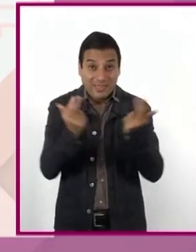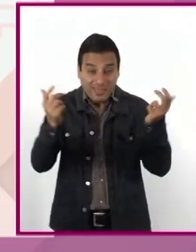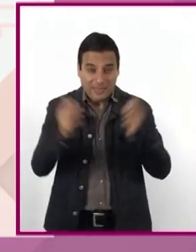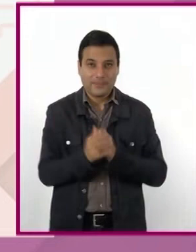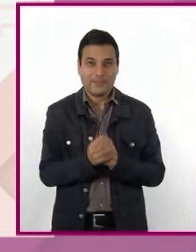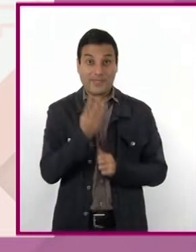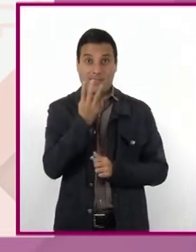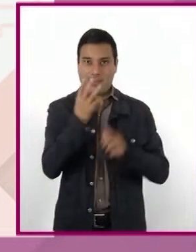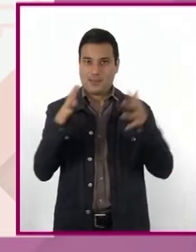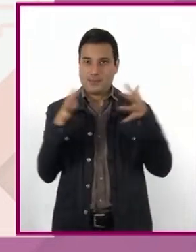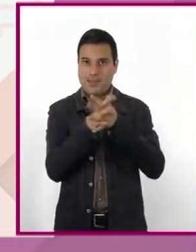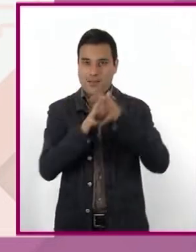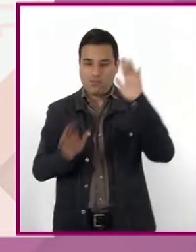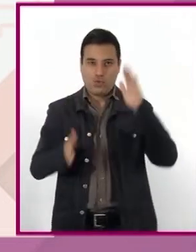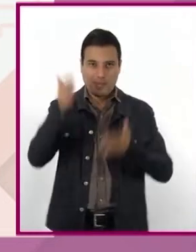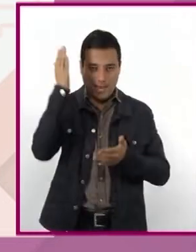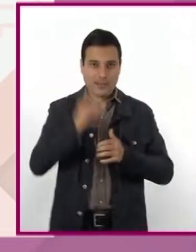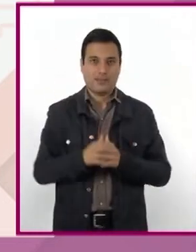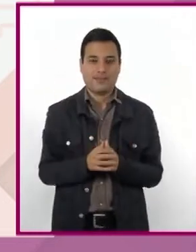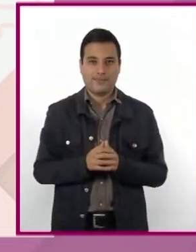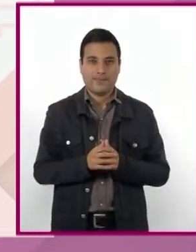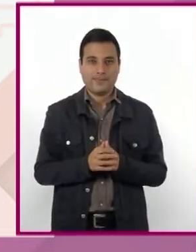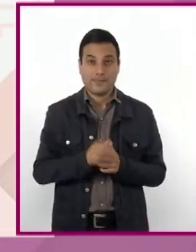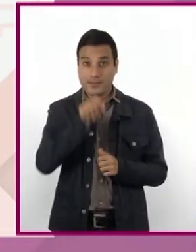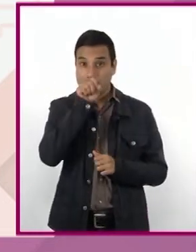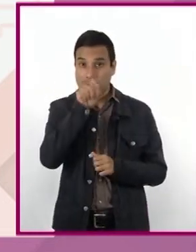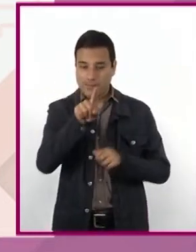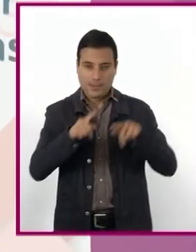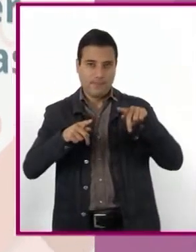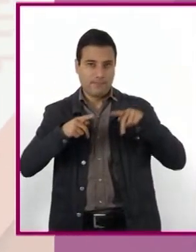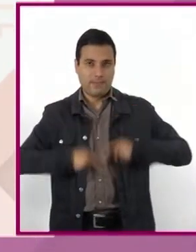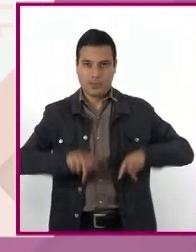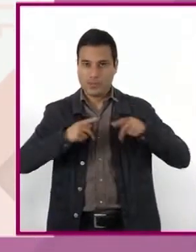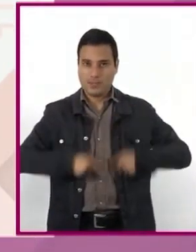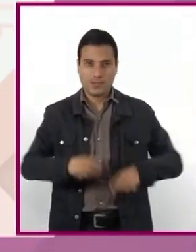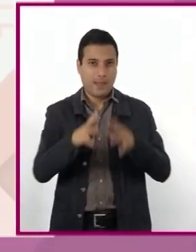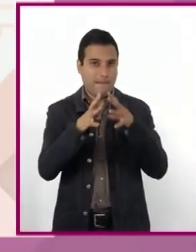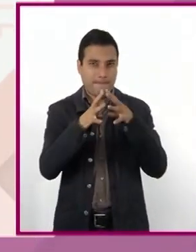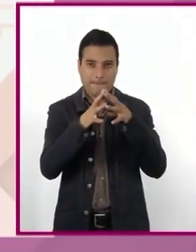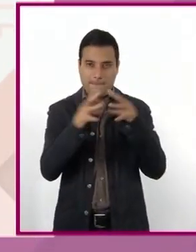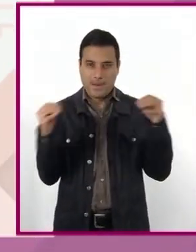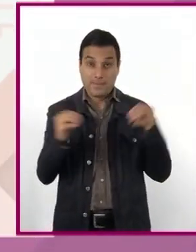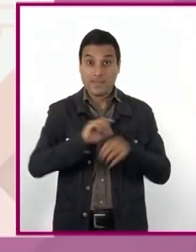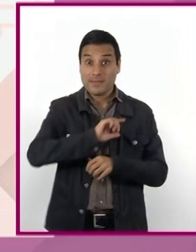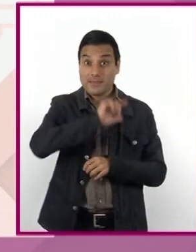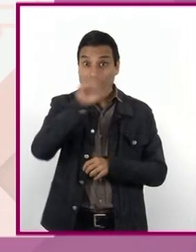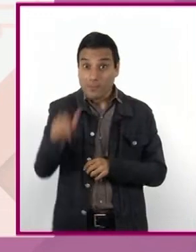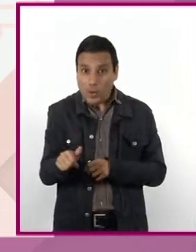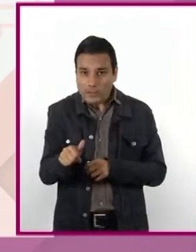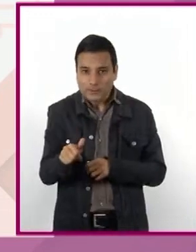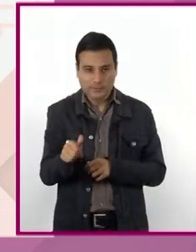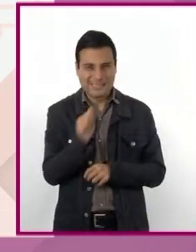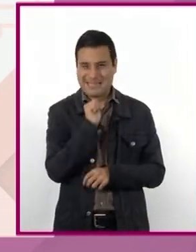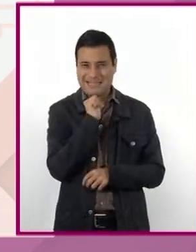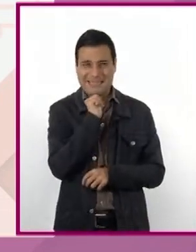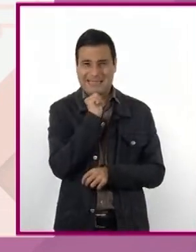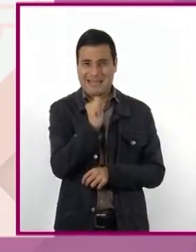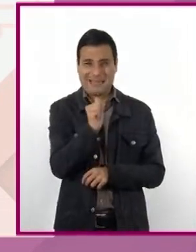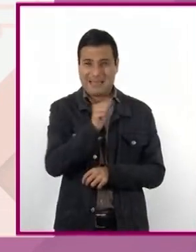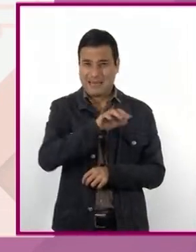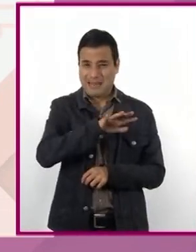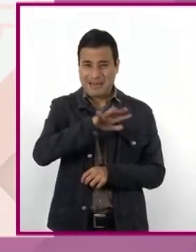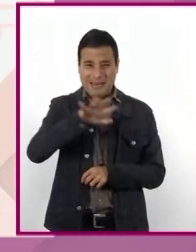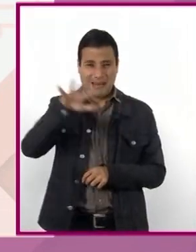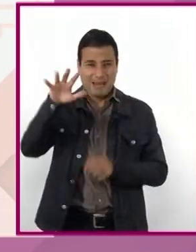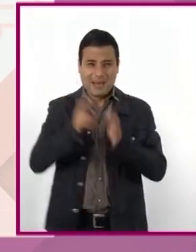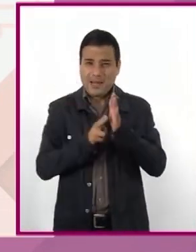guerras mundiales, el fin de la existencia y luego nada. Todo era negro. Era